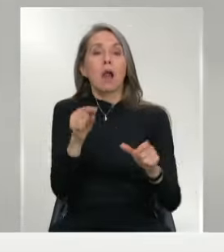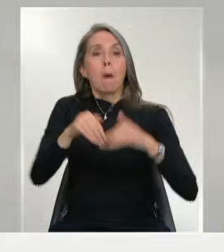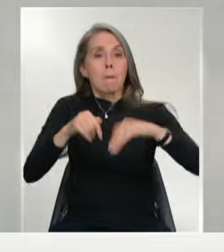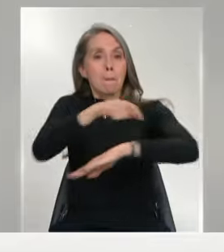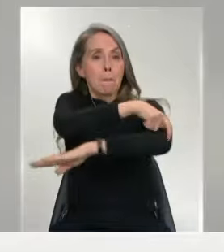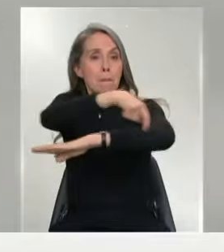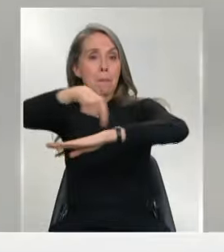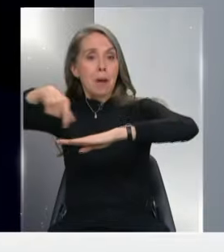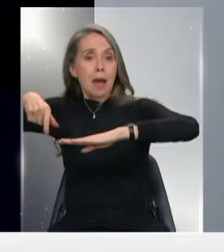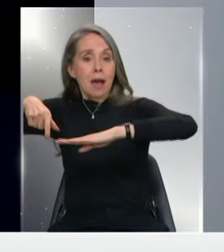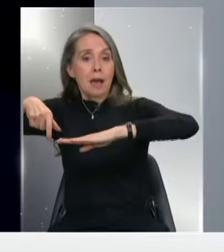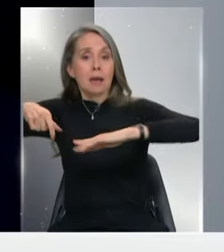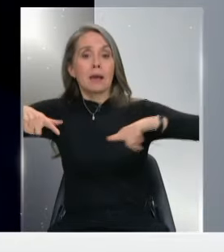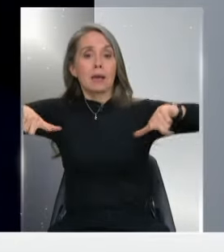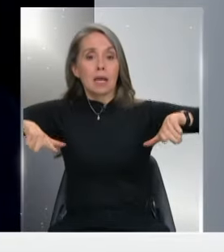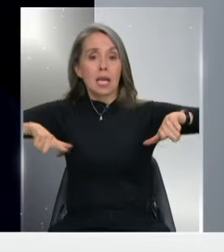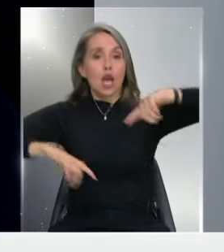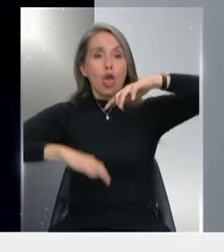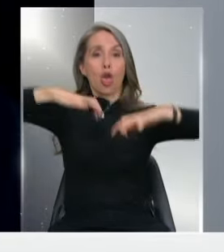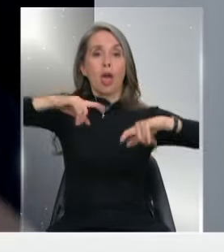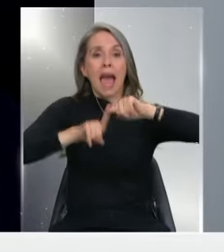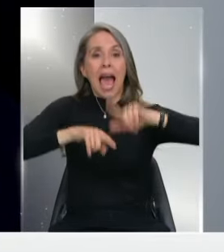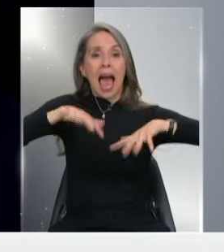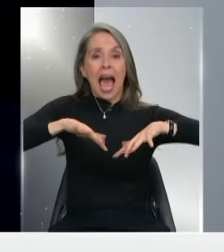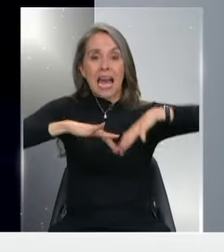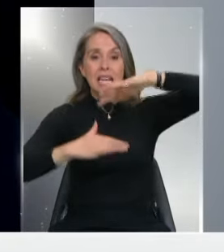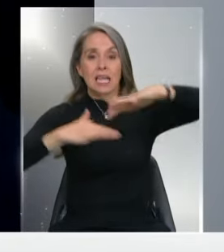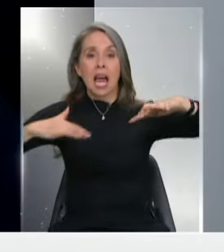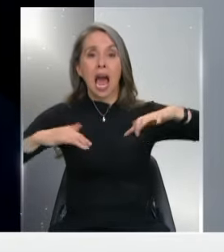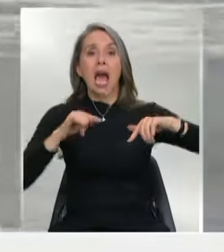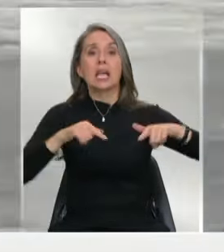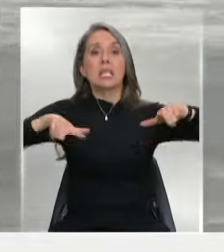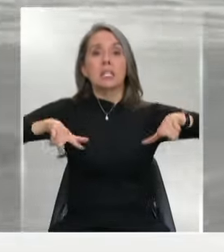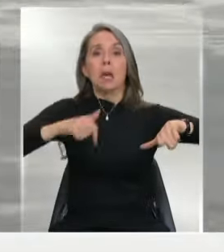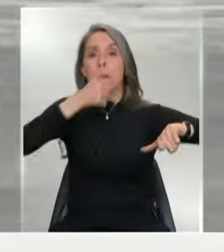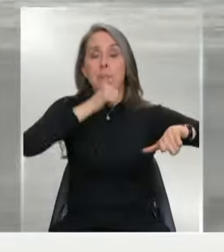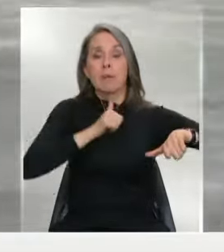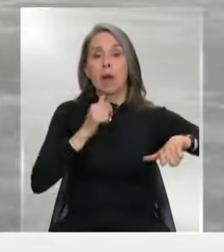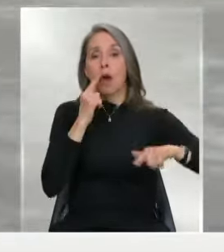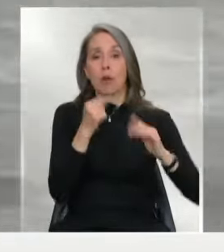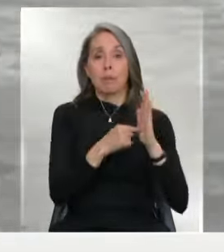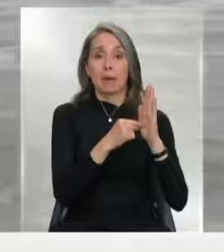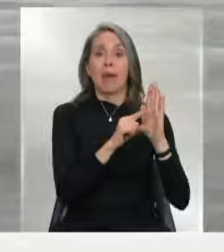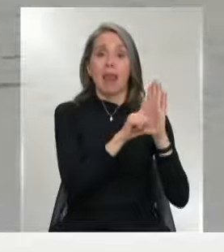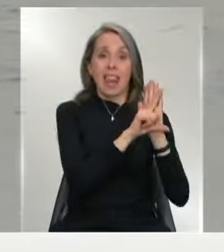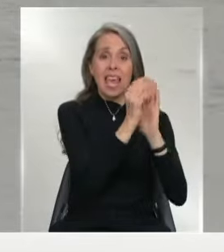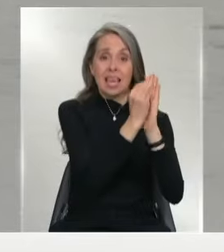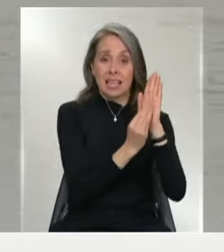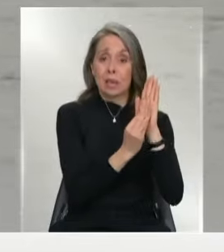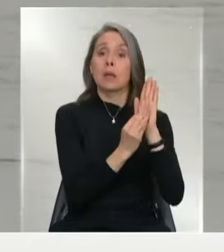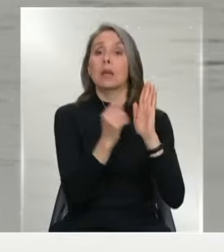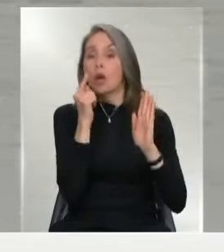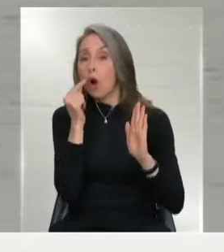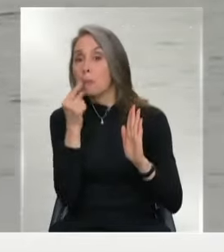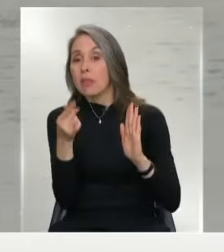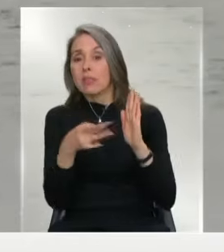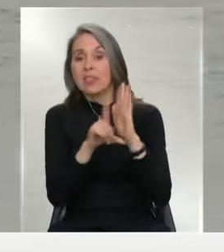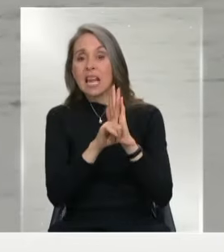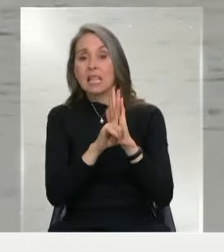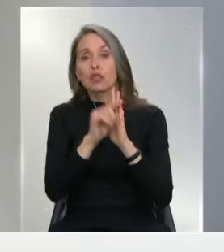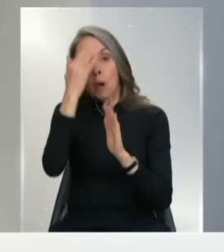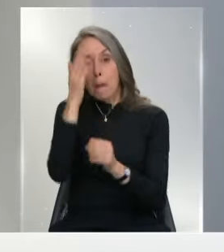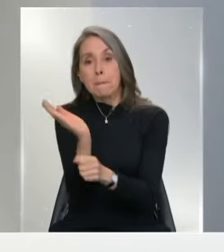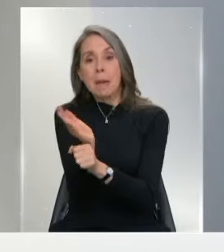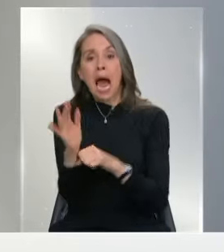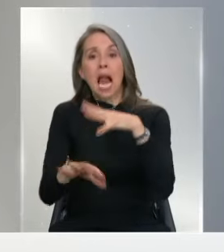que primero el sector de dunas es un recinto privado. Jurídicamente estos hechos constituyen el delito de maltrato